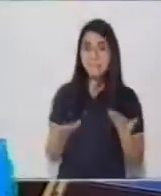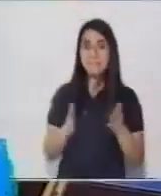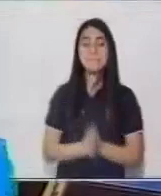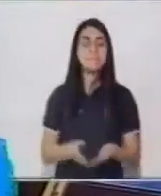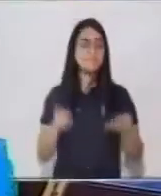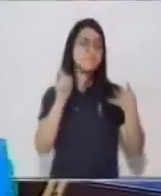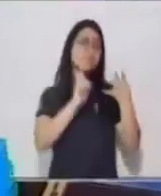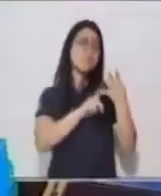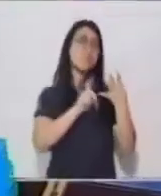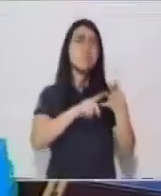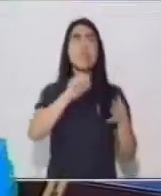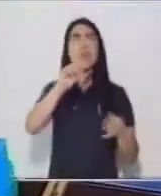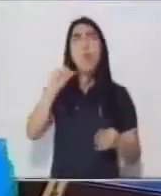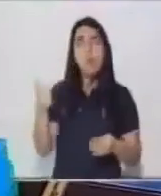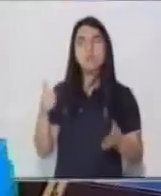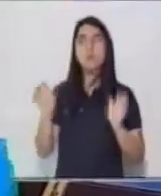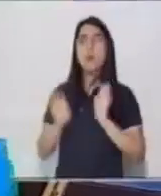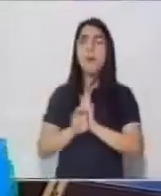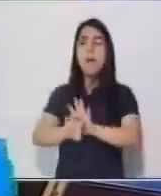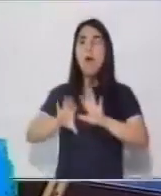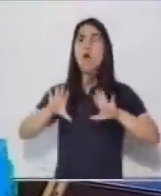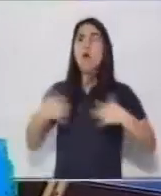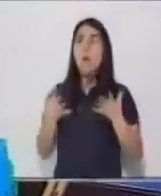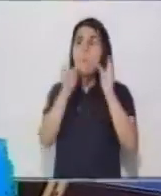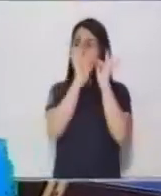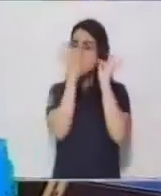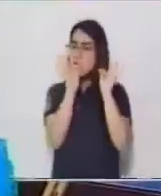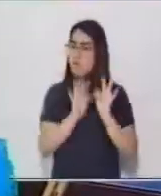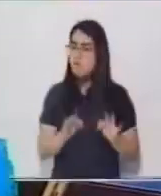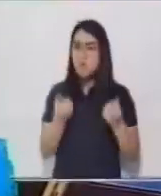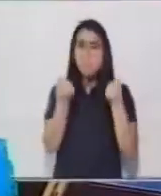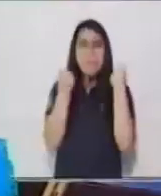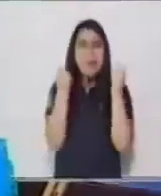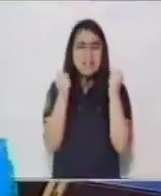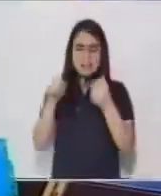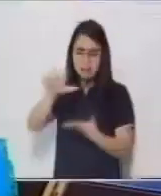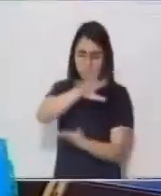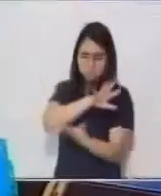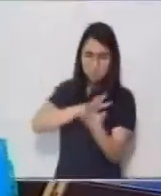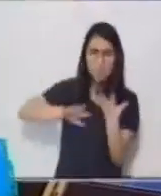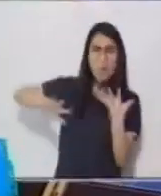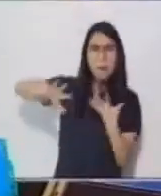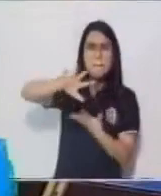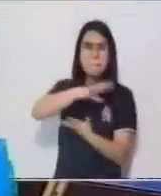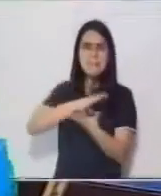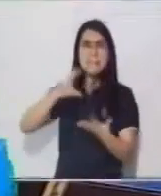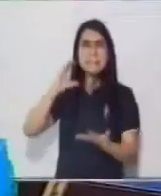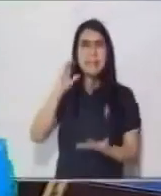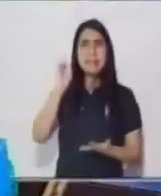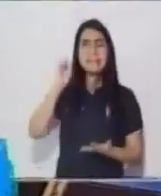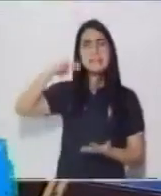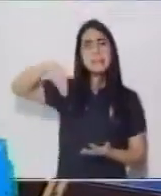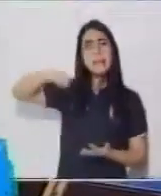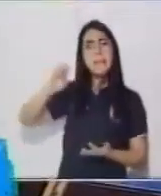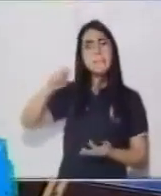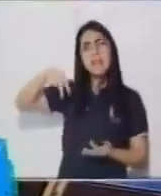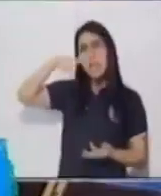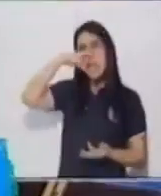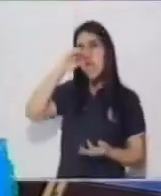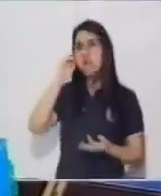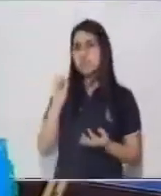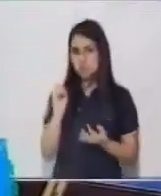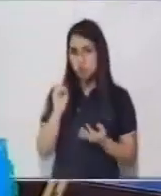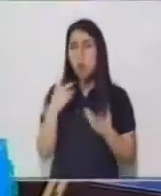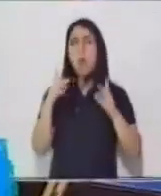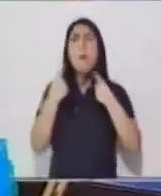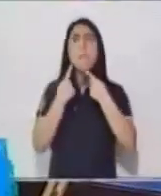la mezcla la mezcla del cemento para que los blocks estén pegados. Entonces ahí va a decir, mezcle